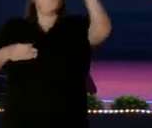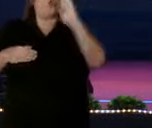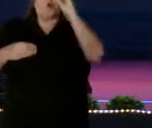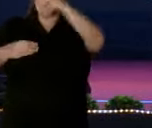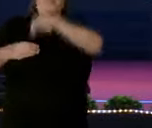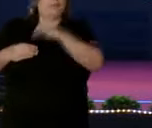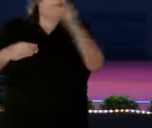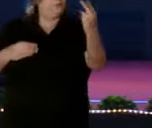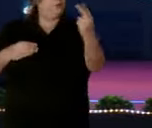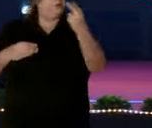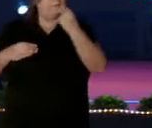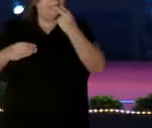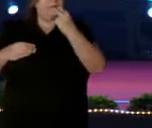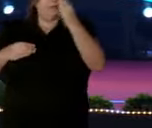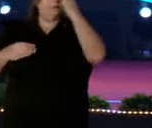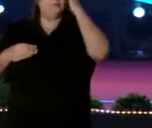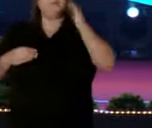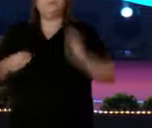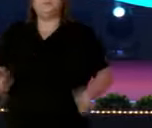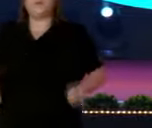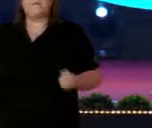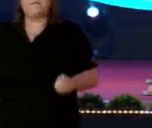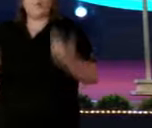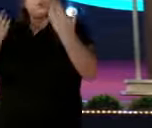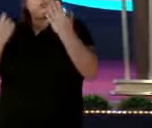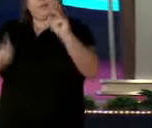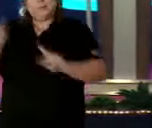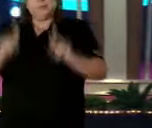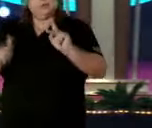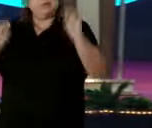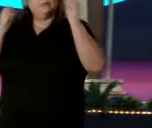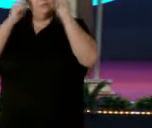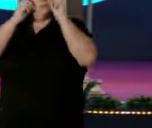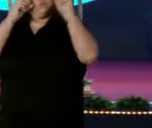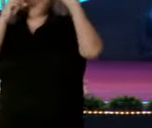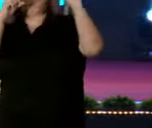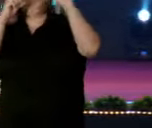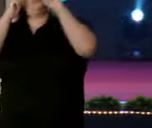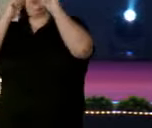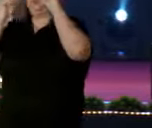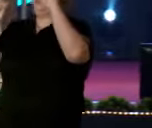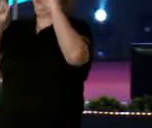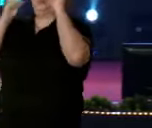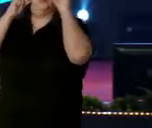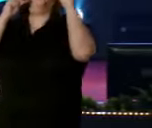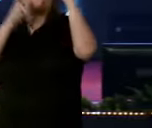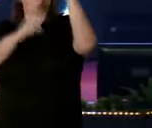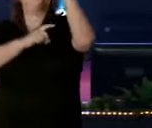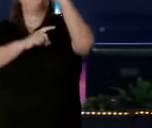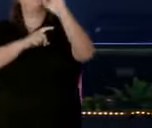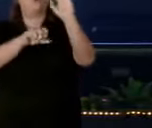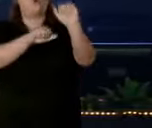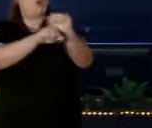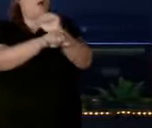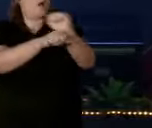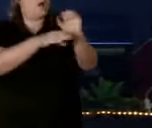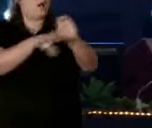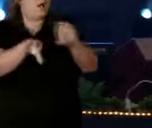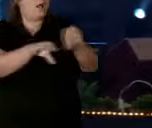Entonces Dios, muchas personas quedan como maravilladas cuando ven las promociones que Dios le hace a algunos y los va cambiando, ¿verdad?,